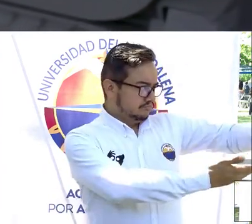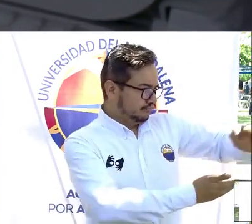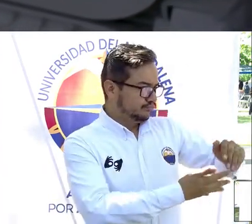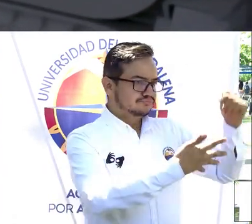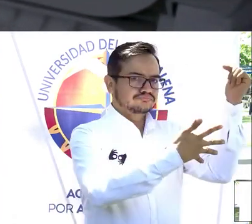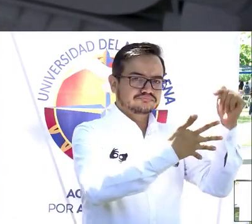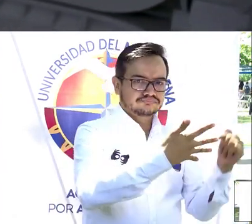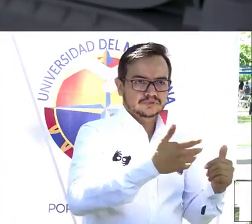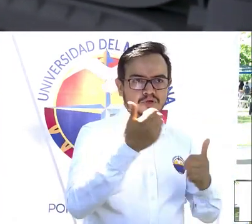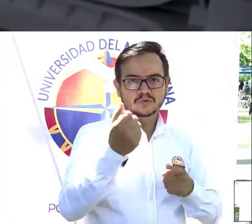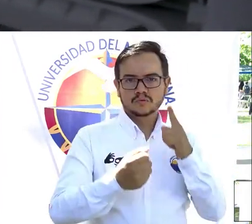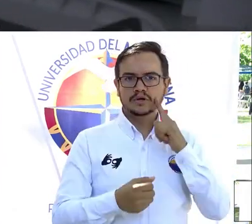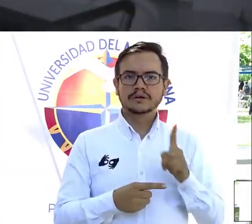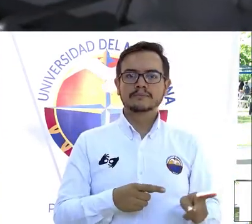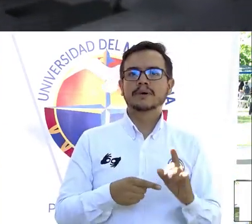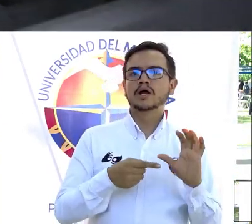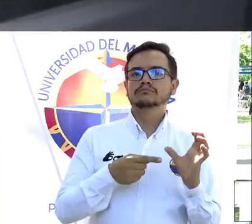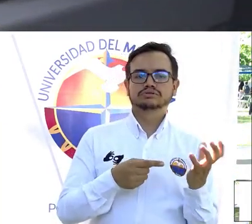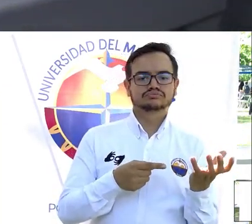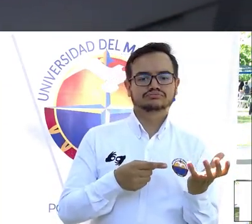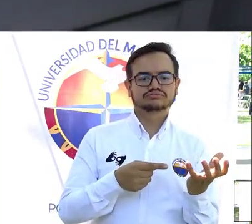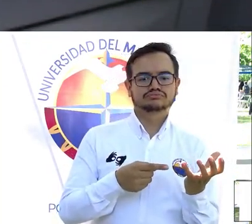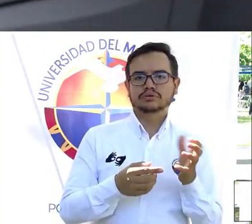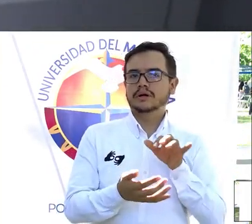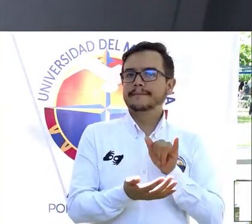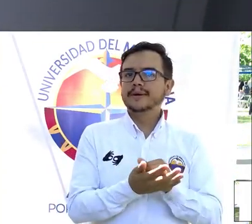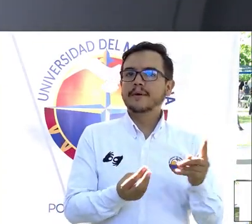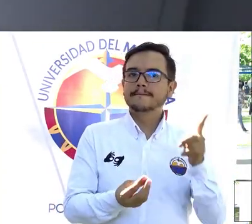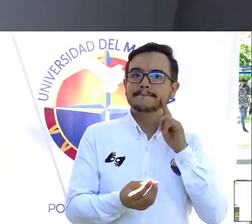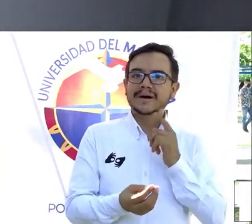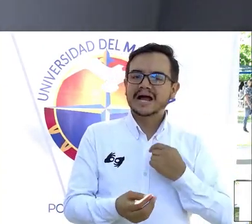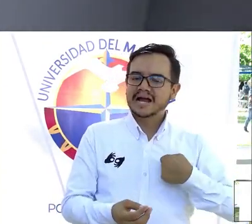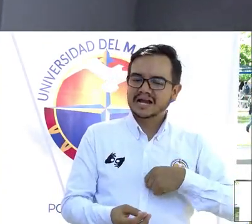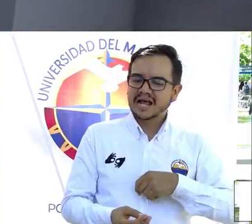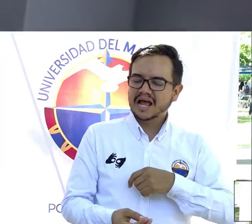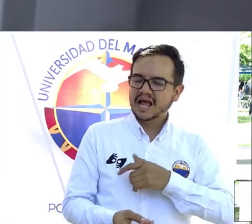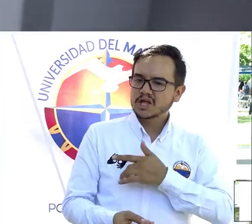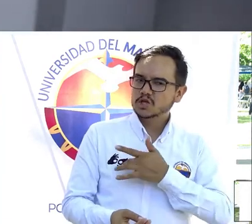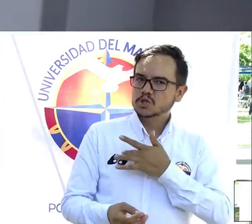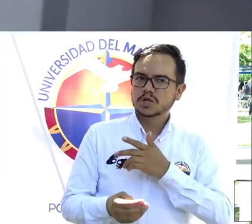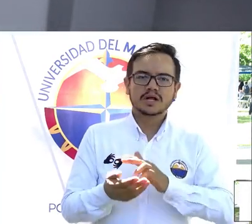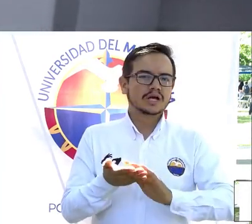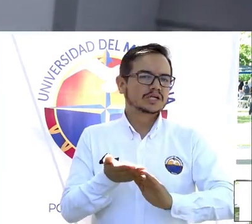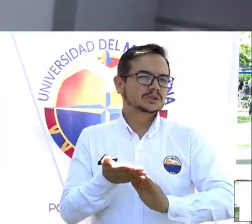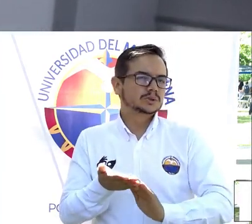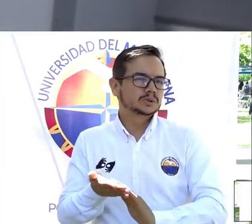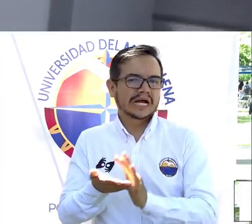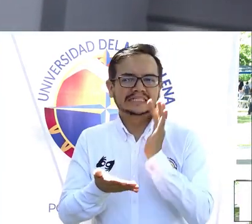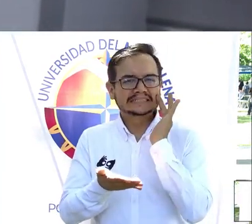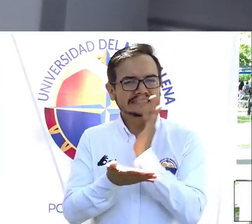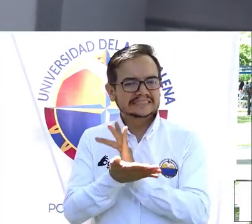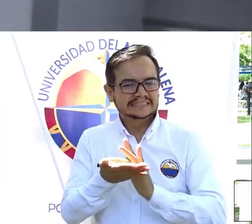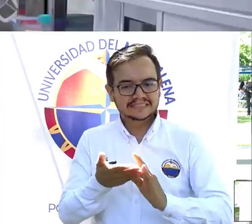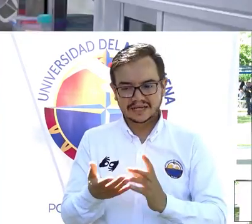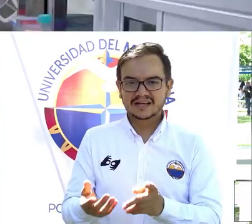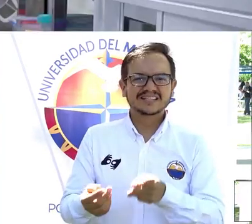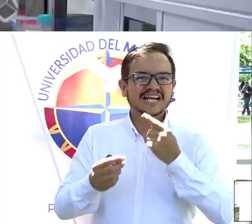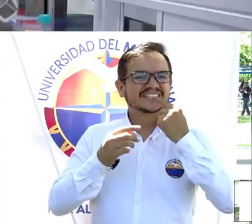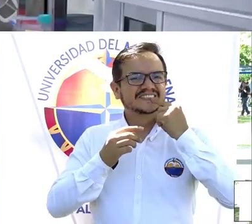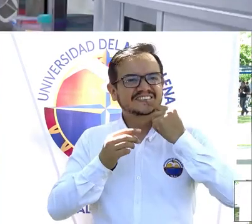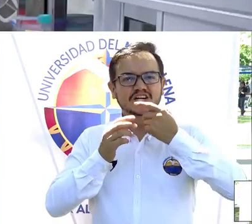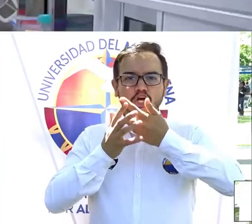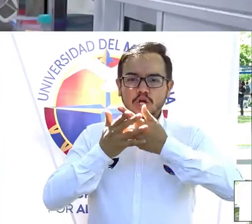lavadoras ultrasónicas, las cuales utilizamos para el lavado, la desinfección del instrumental